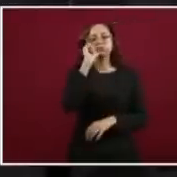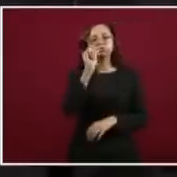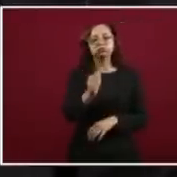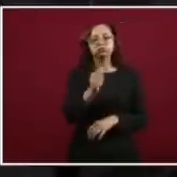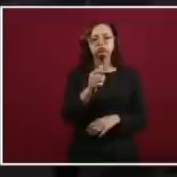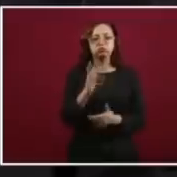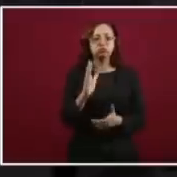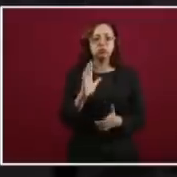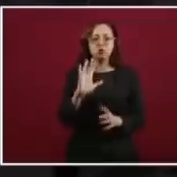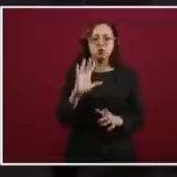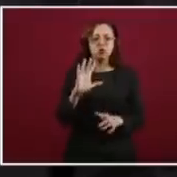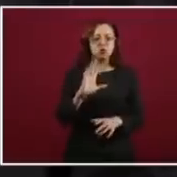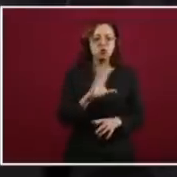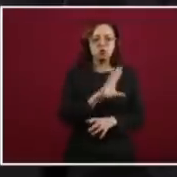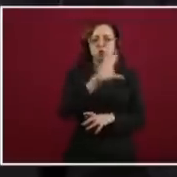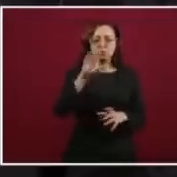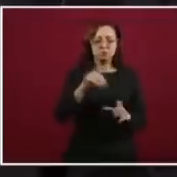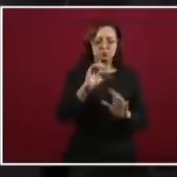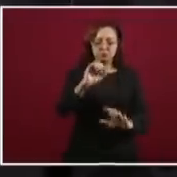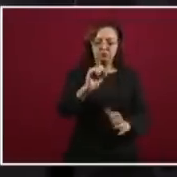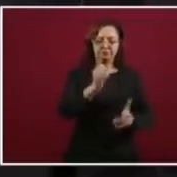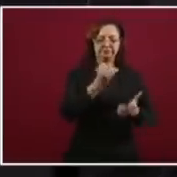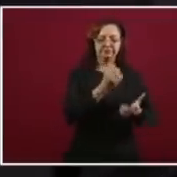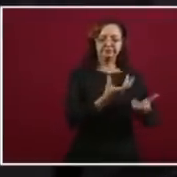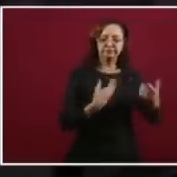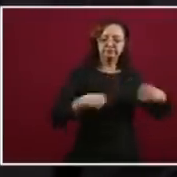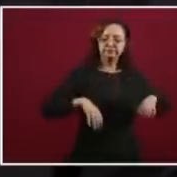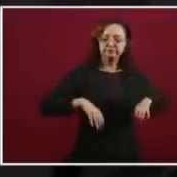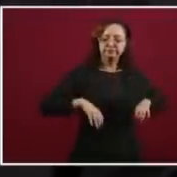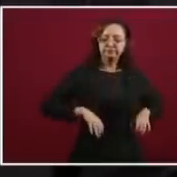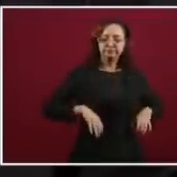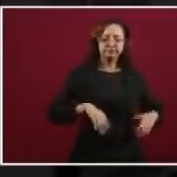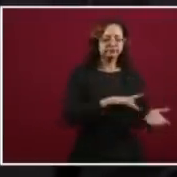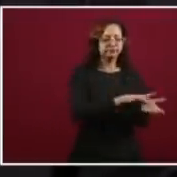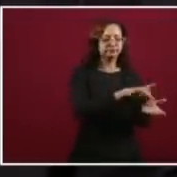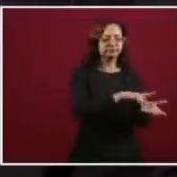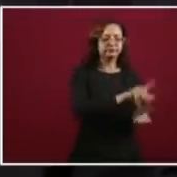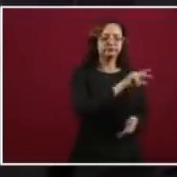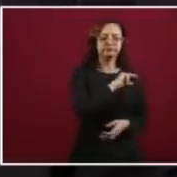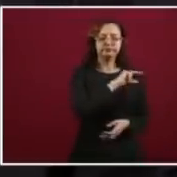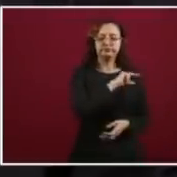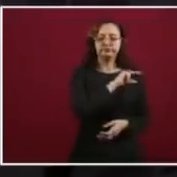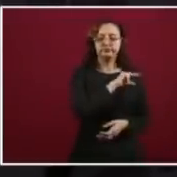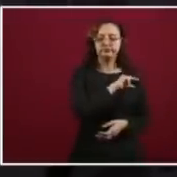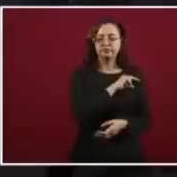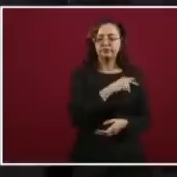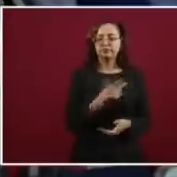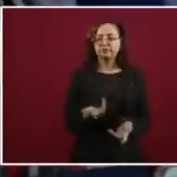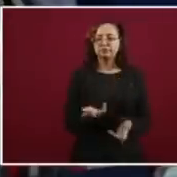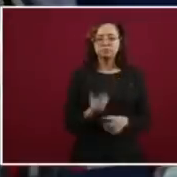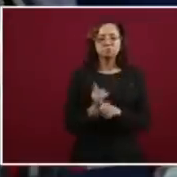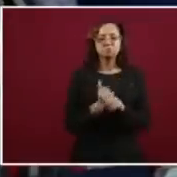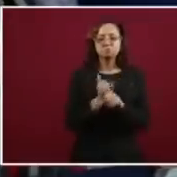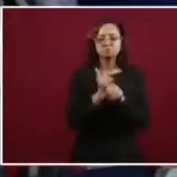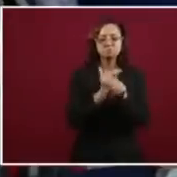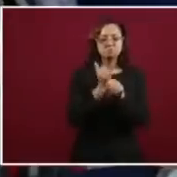todo era subsidio para el sector privado no sé si investigación